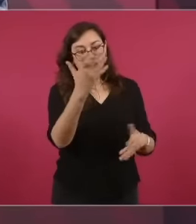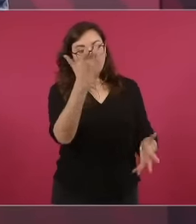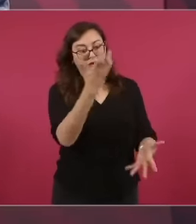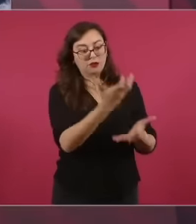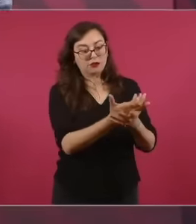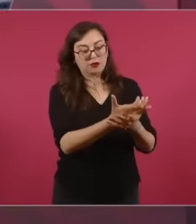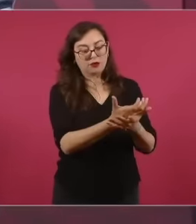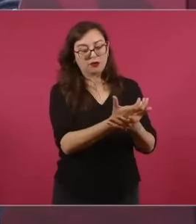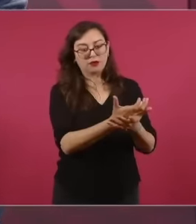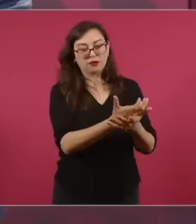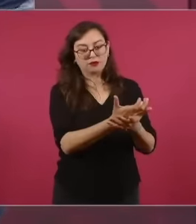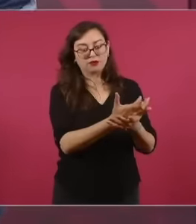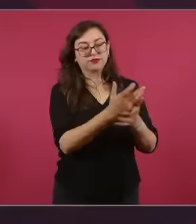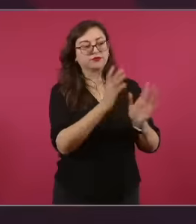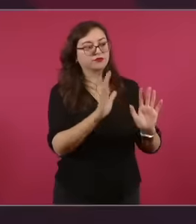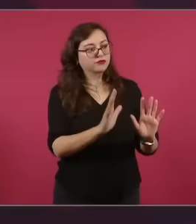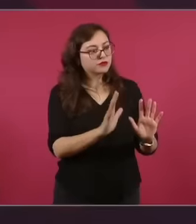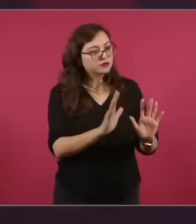el extraordinario,